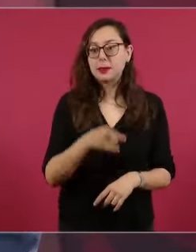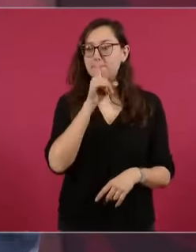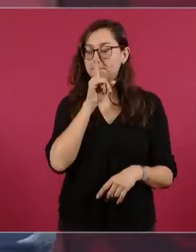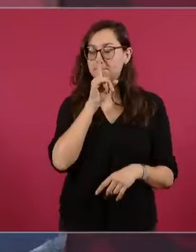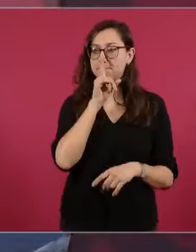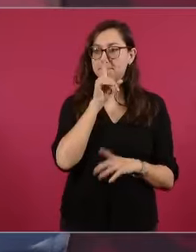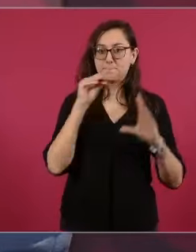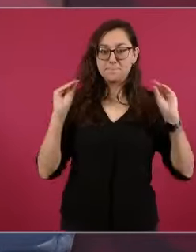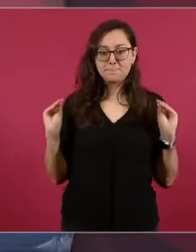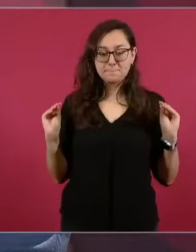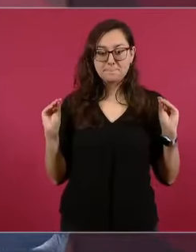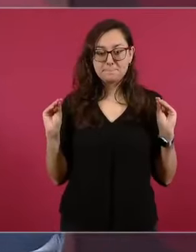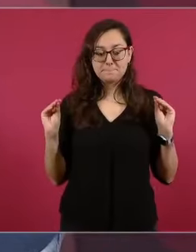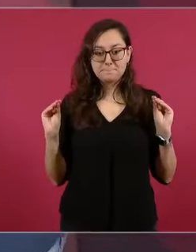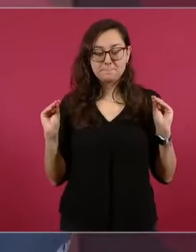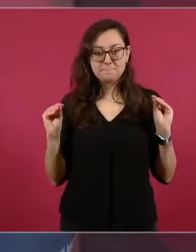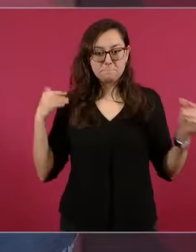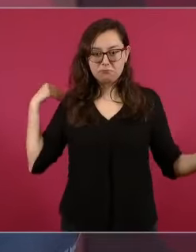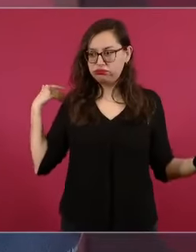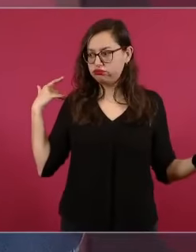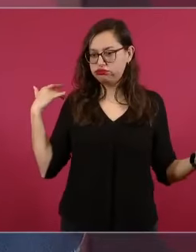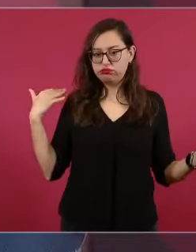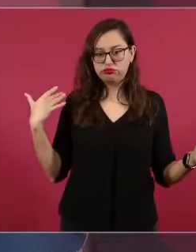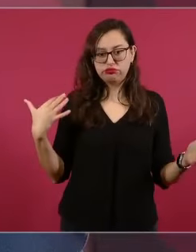y la delincuencia organizada.